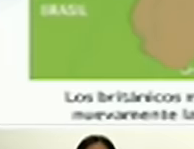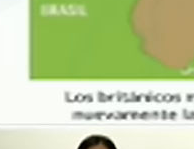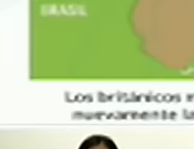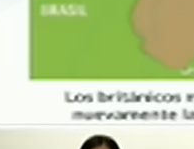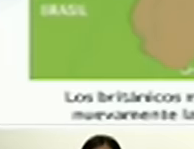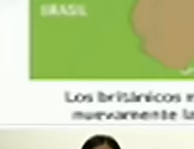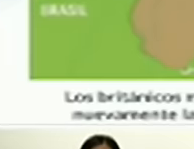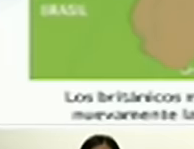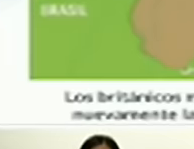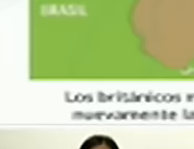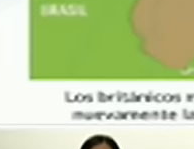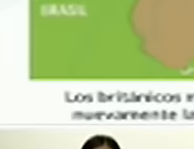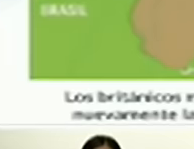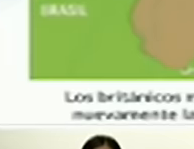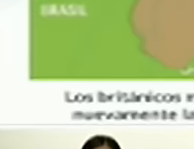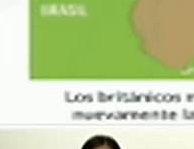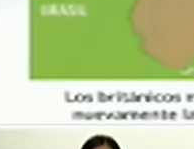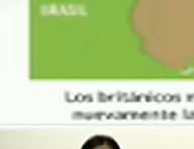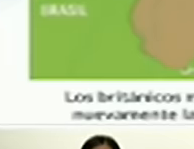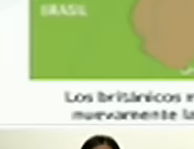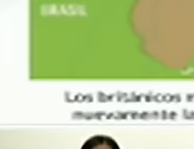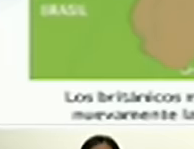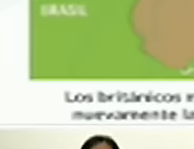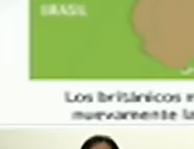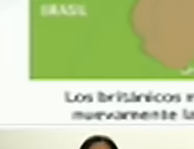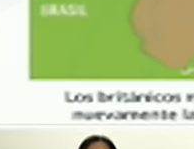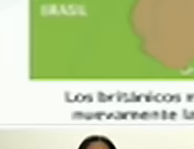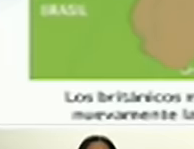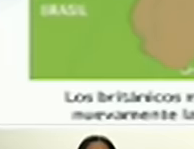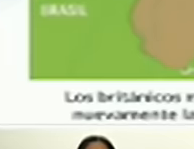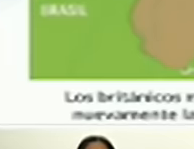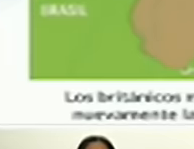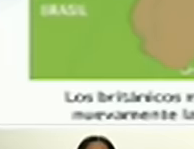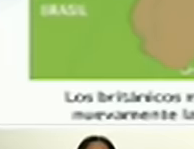Rodríguez? Voy bien. Tercer momento.